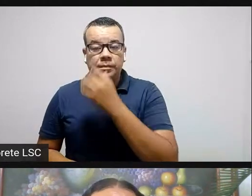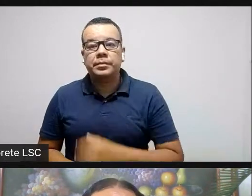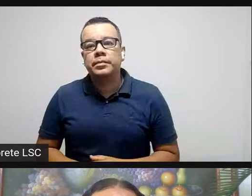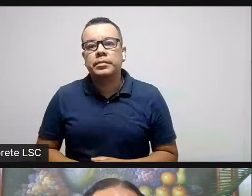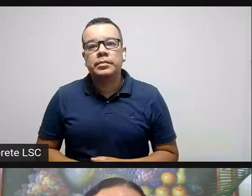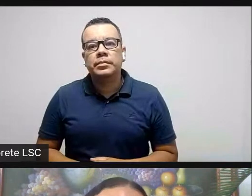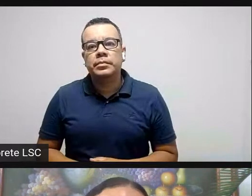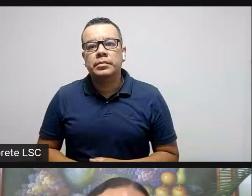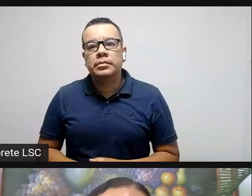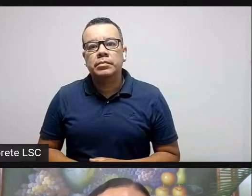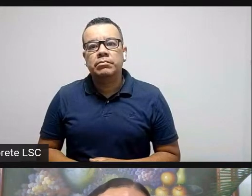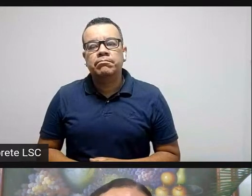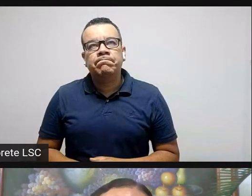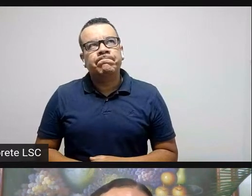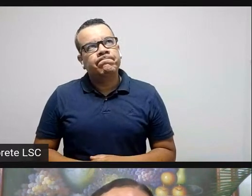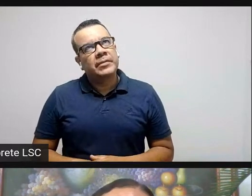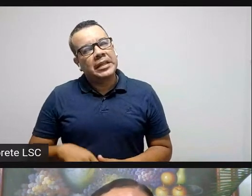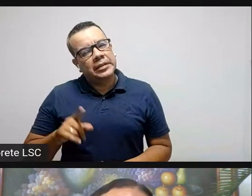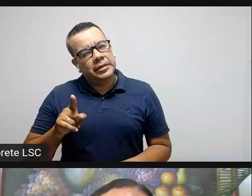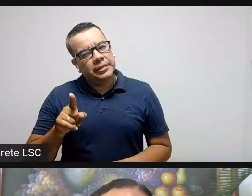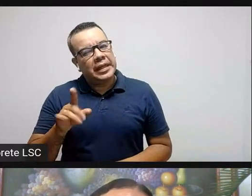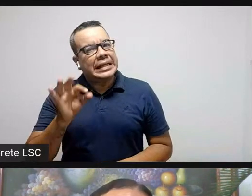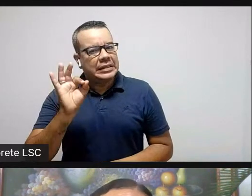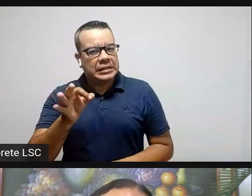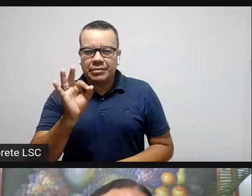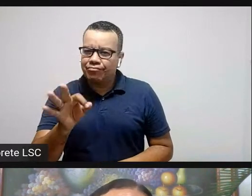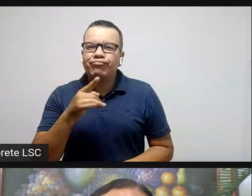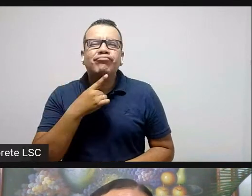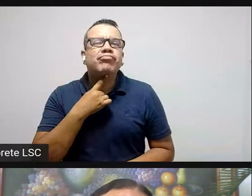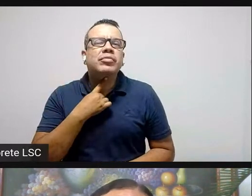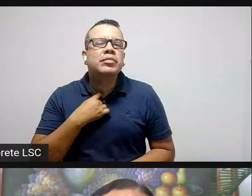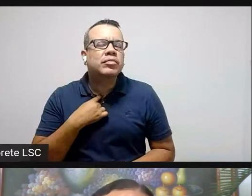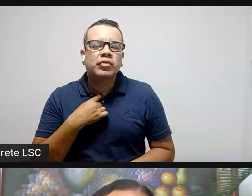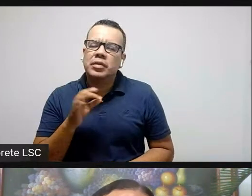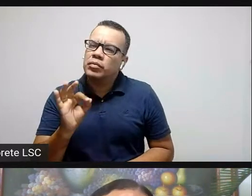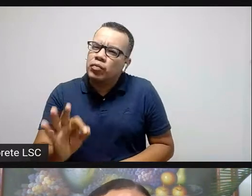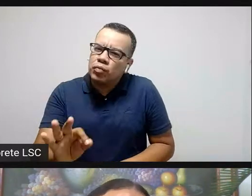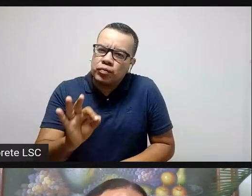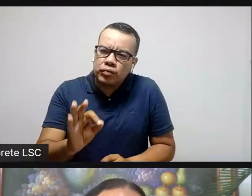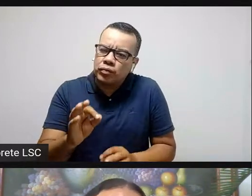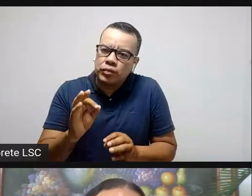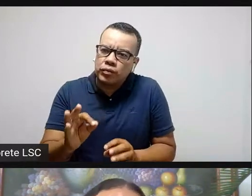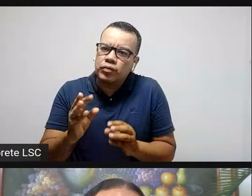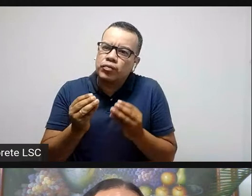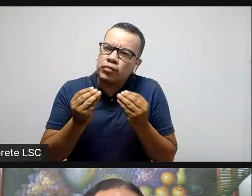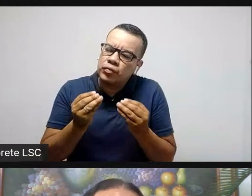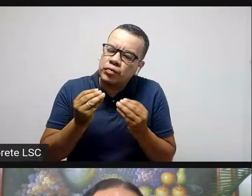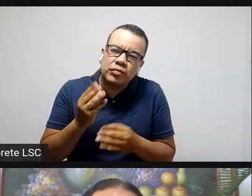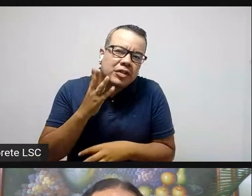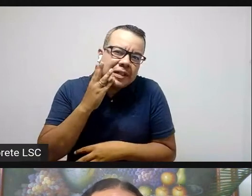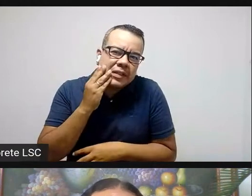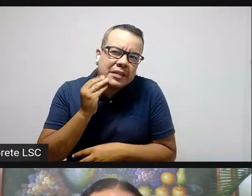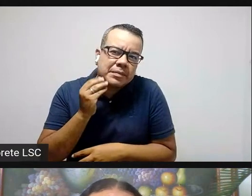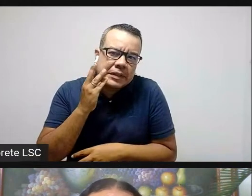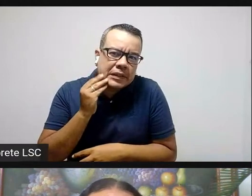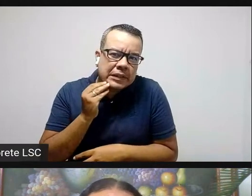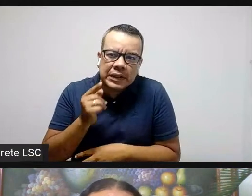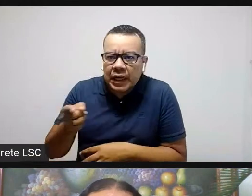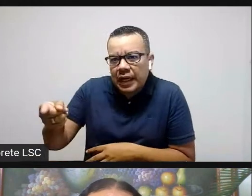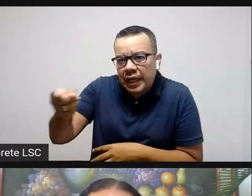intentar desde lo experimental, un acercamiento desde lo experimental y también, digámoslo así, desde la experiencia